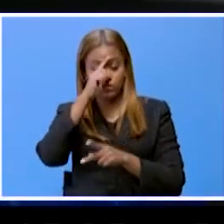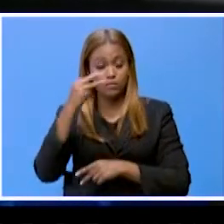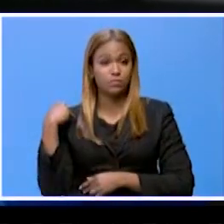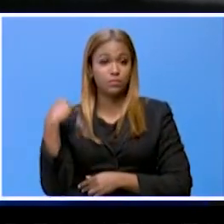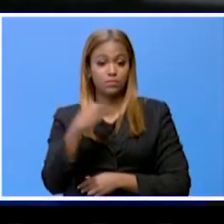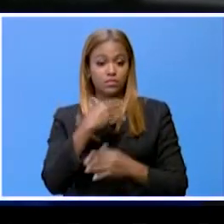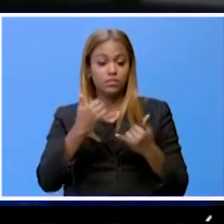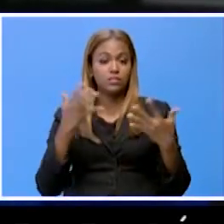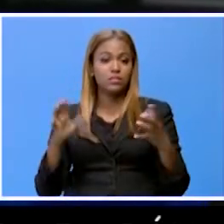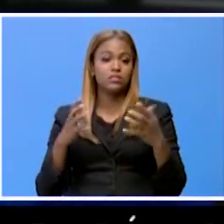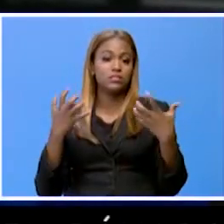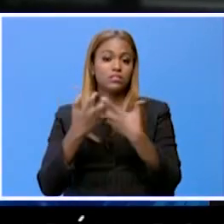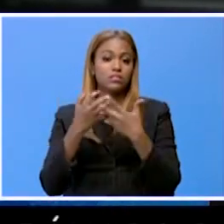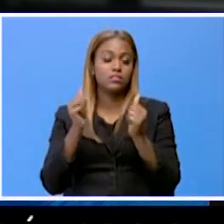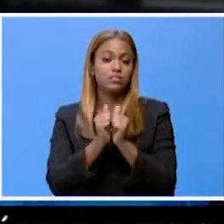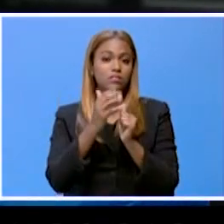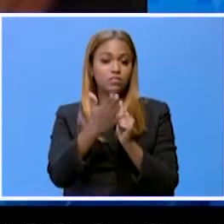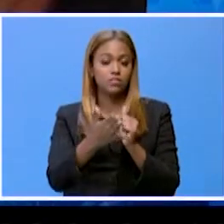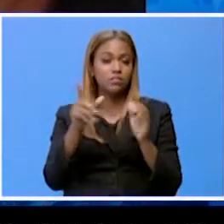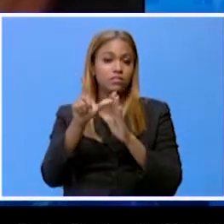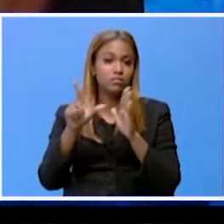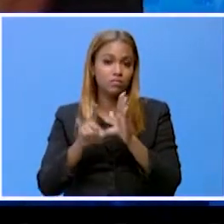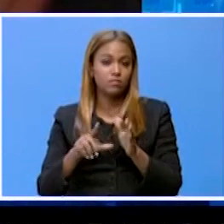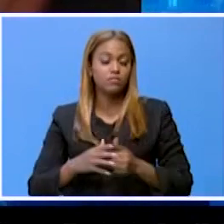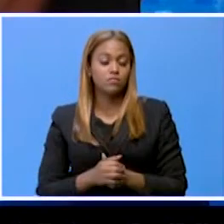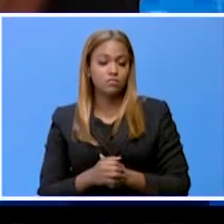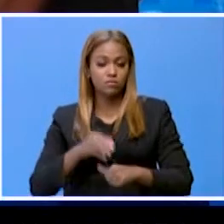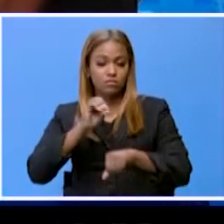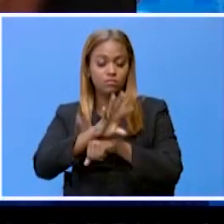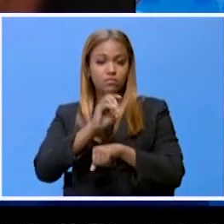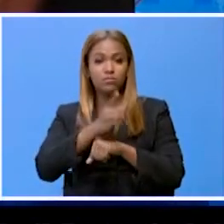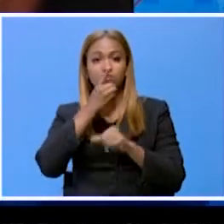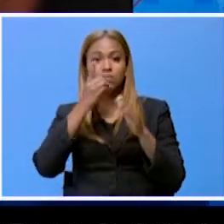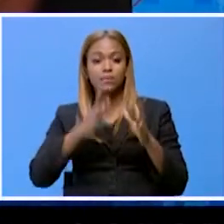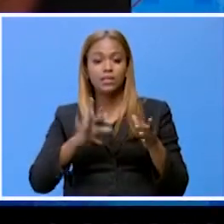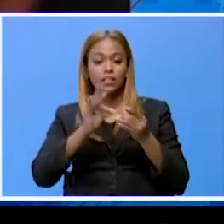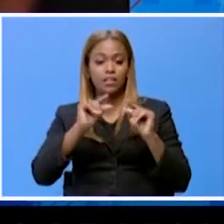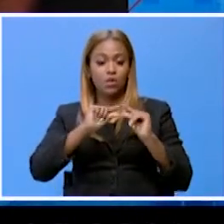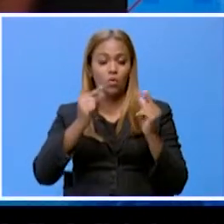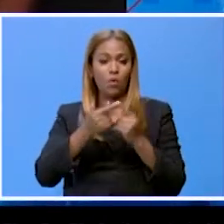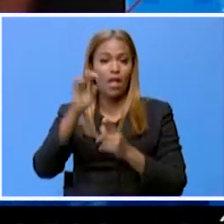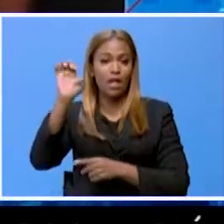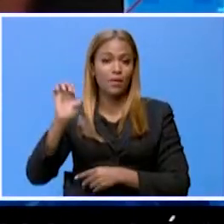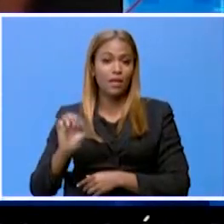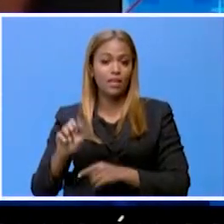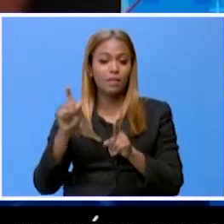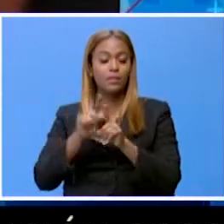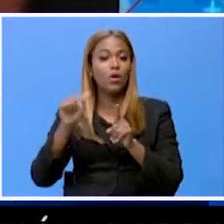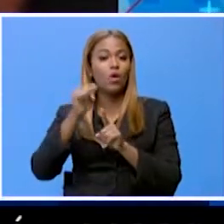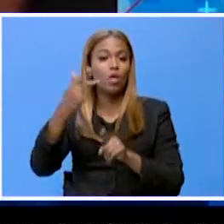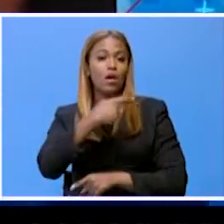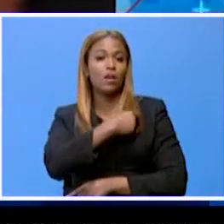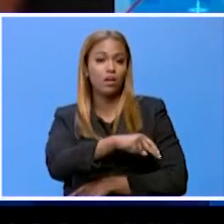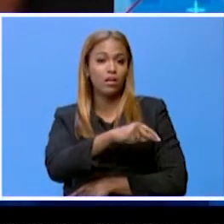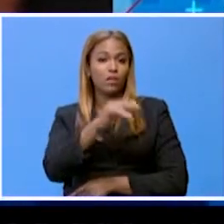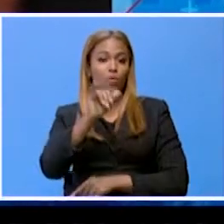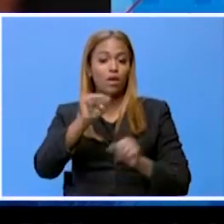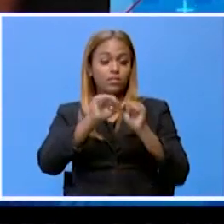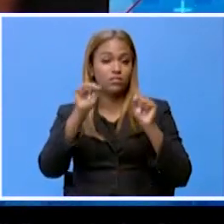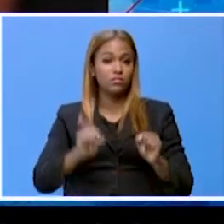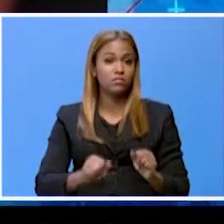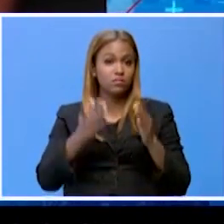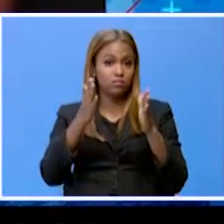miembros actúen apegados estrictamente al cumplimiento de la ley. El Consejo Dominicano de Unidad Evangélica y otras denominaciones cristianas y de la sociedad